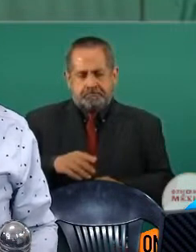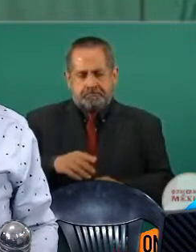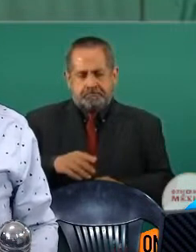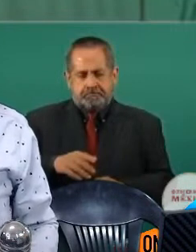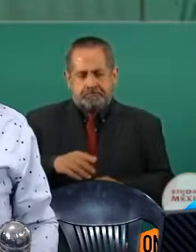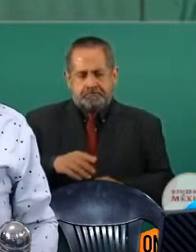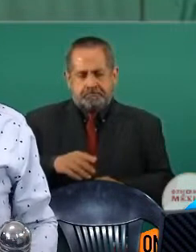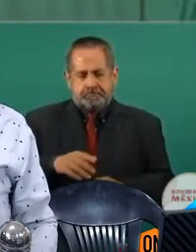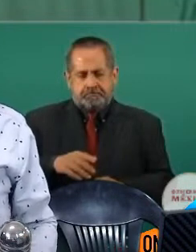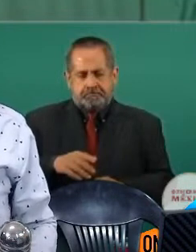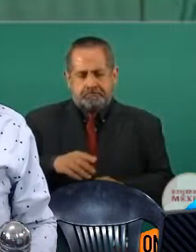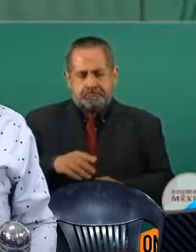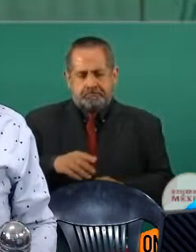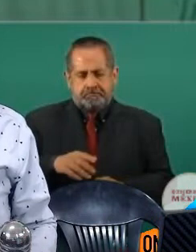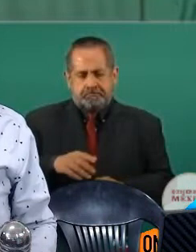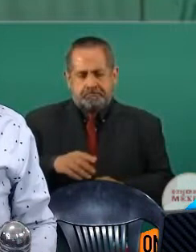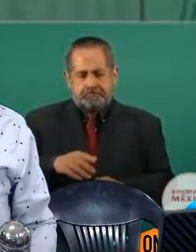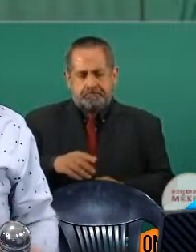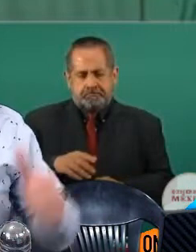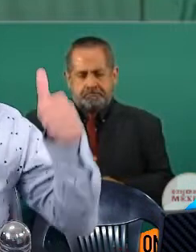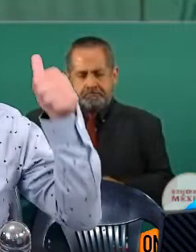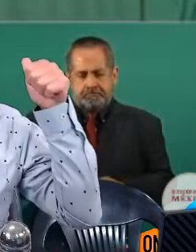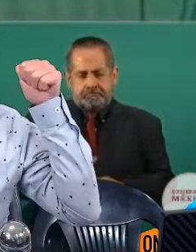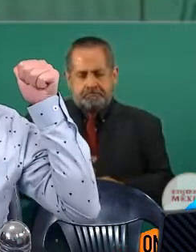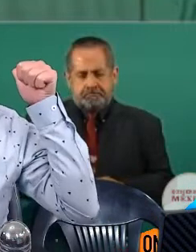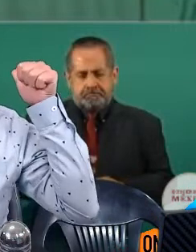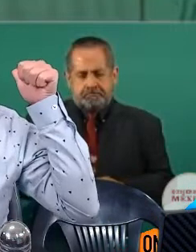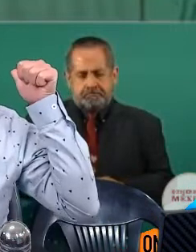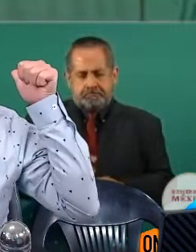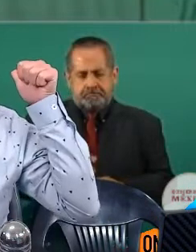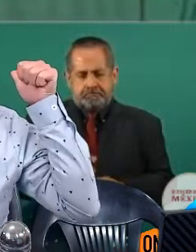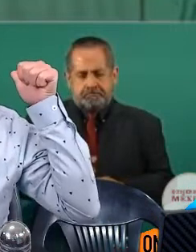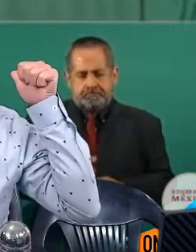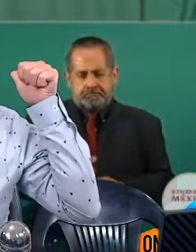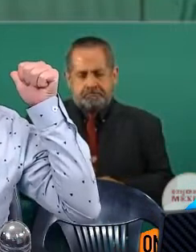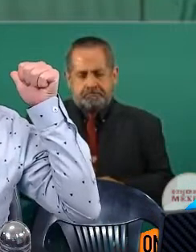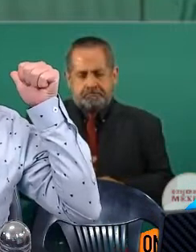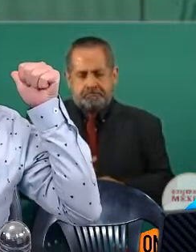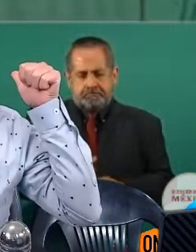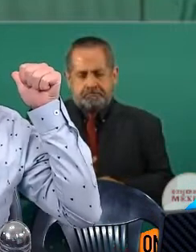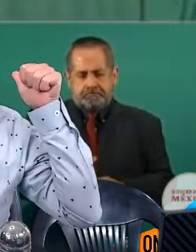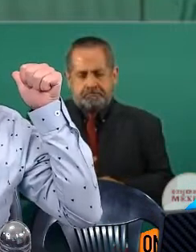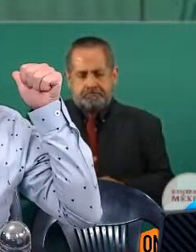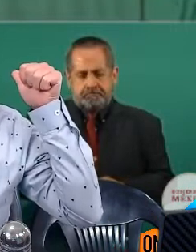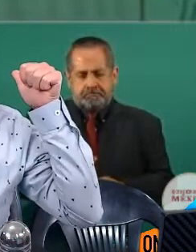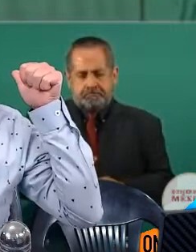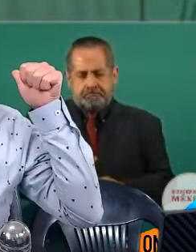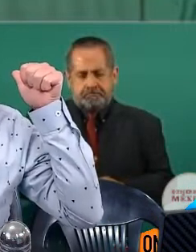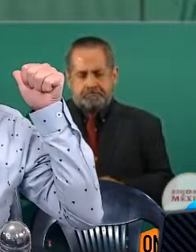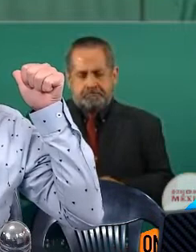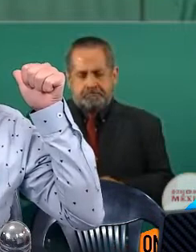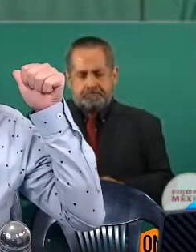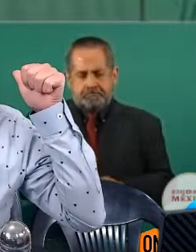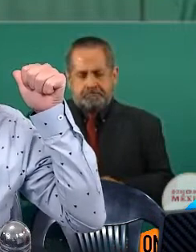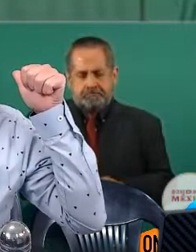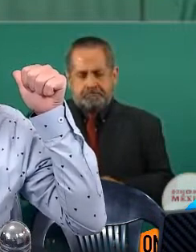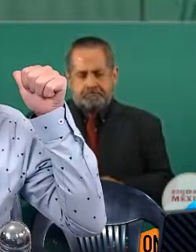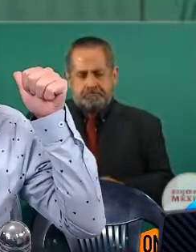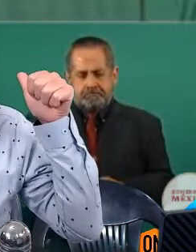recordando que lo que vivimos en años anteriores. ¿Para qué? Para